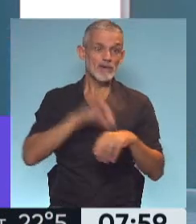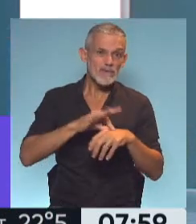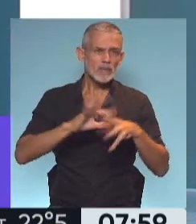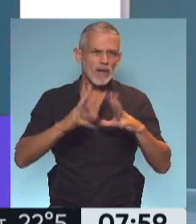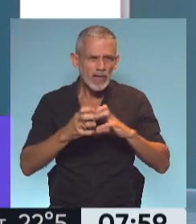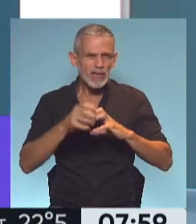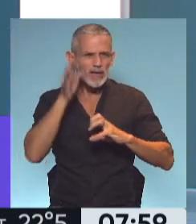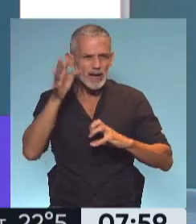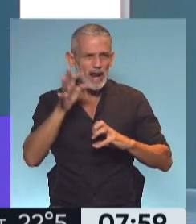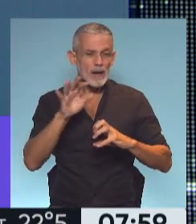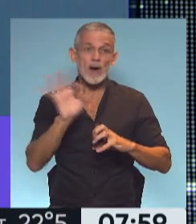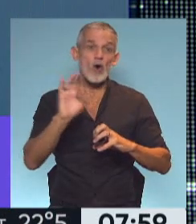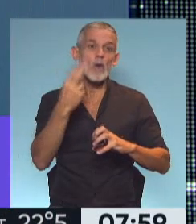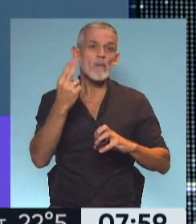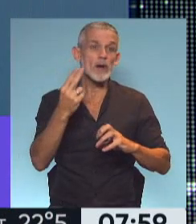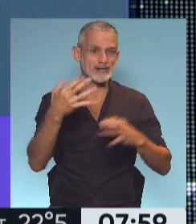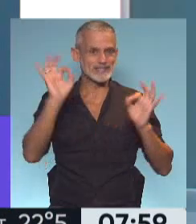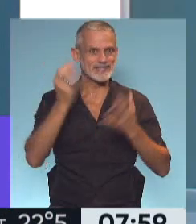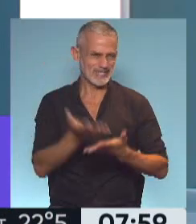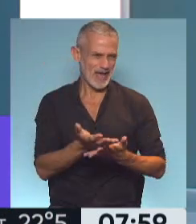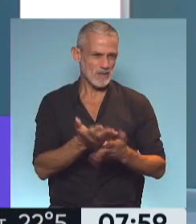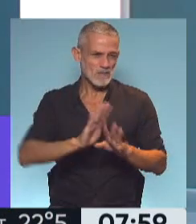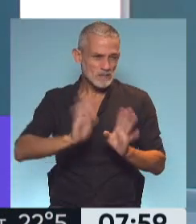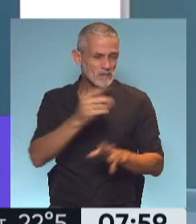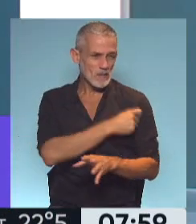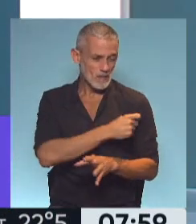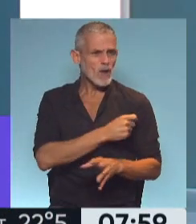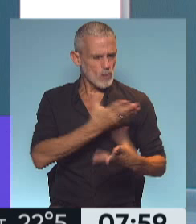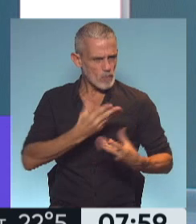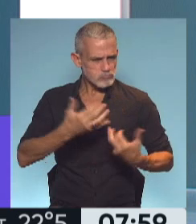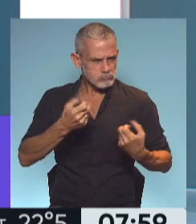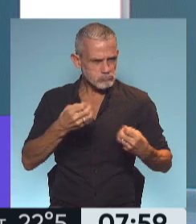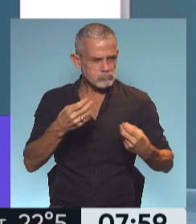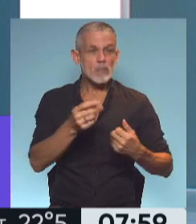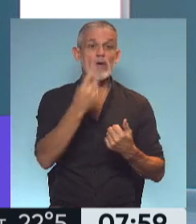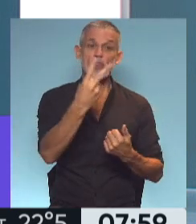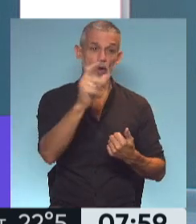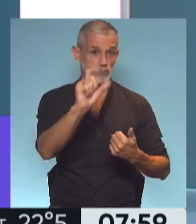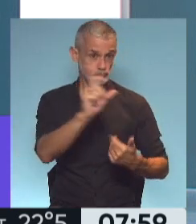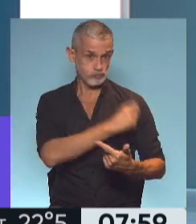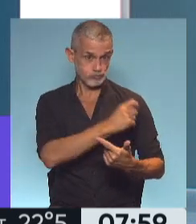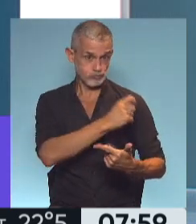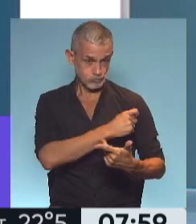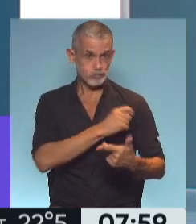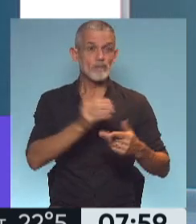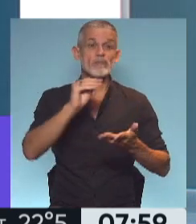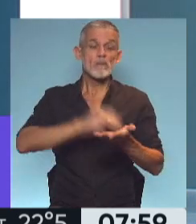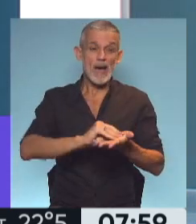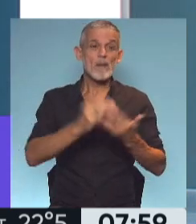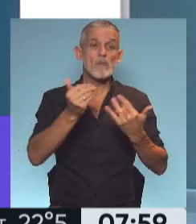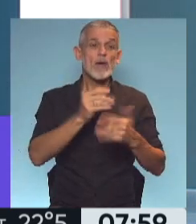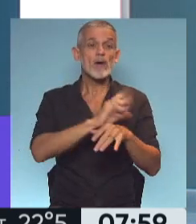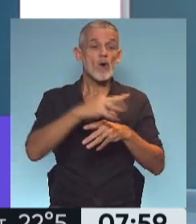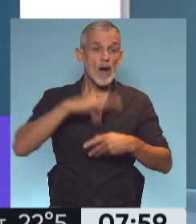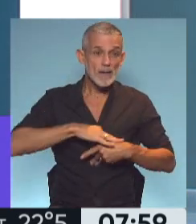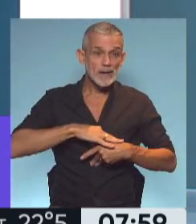severas o eventualmente la muerte. Así que dejar esto muy en claro, que tener las 2 dosis aplicadas y además poder sufrir la